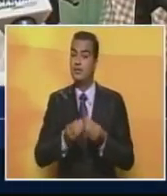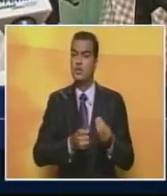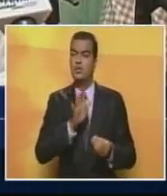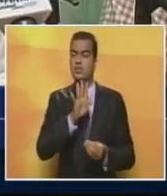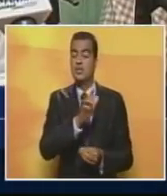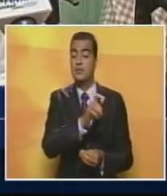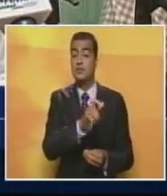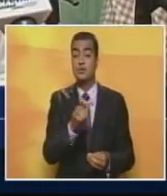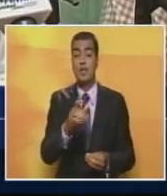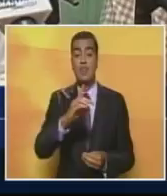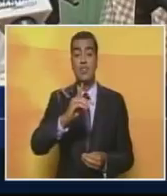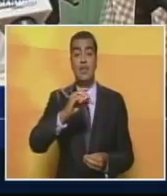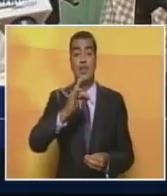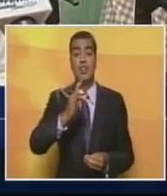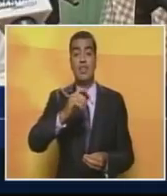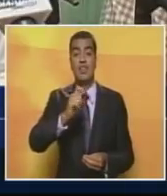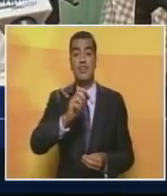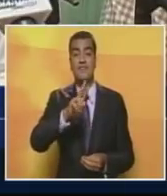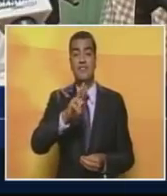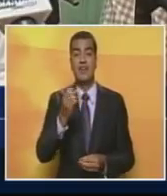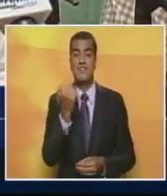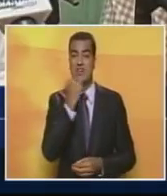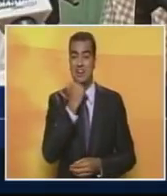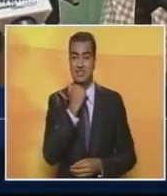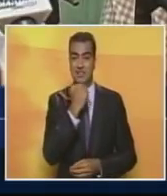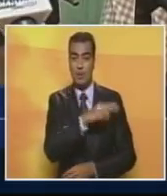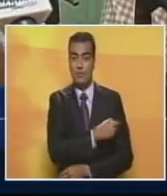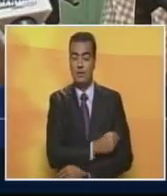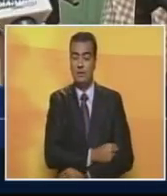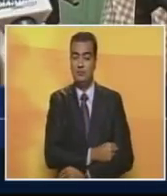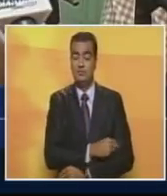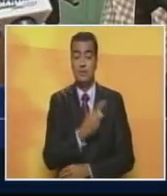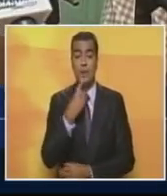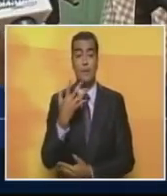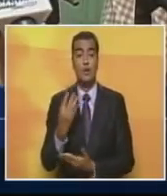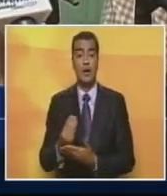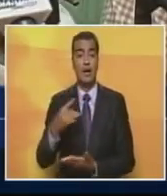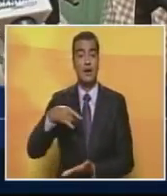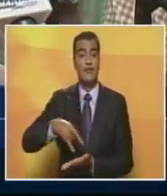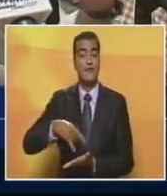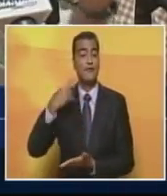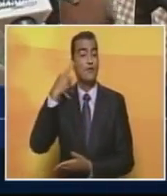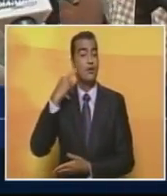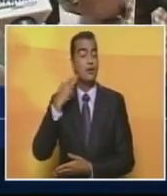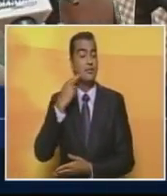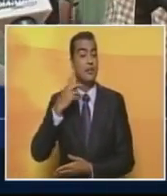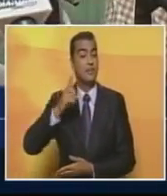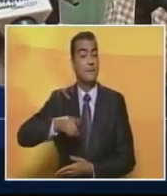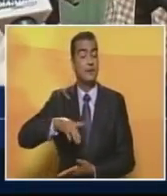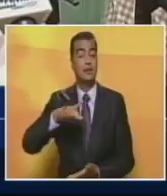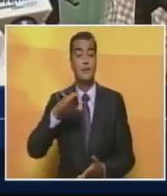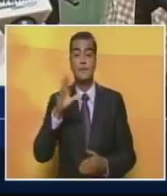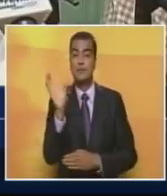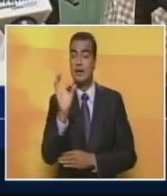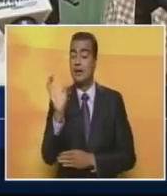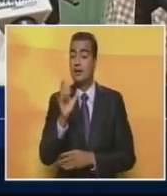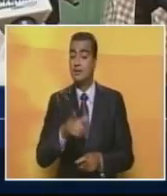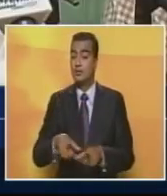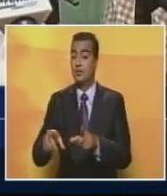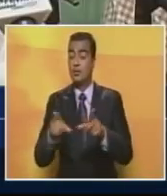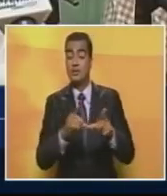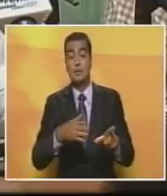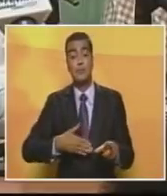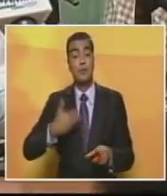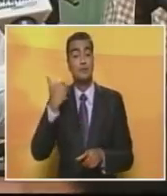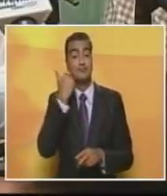5 casos de difteria en el Hospital Central de Valencia e informó que los estados Monagas, Carabobo, Bolívar y también Caracas son las regiones en las que se